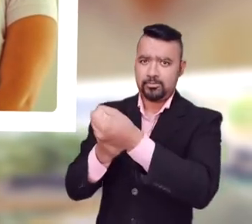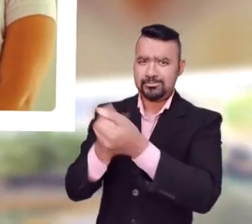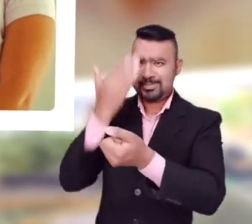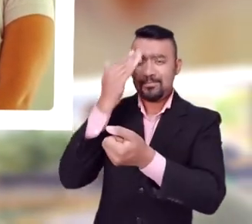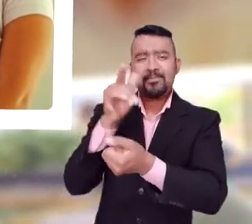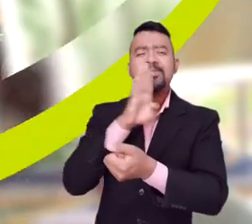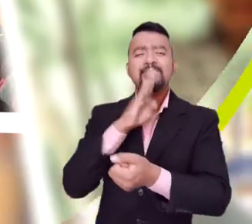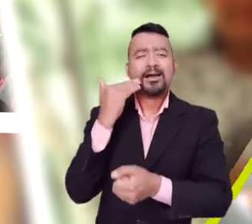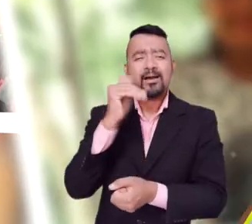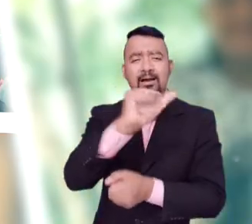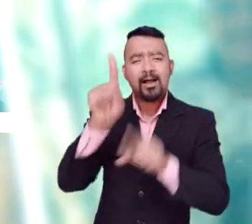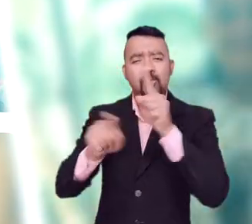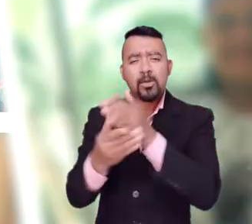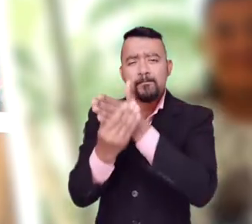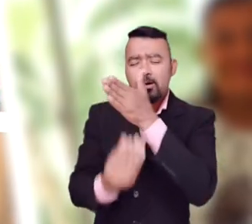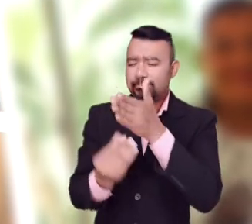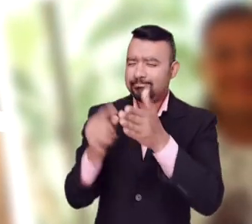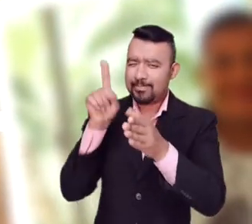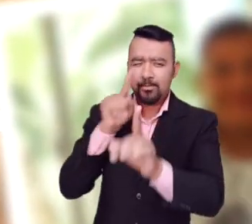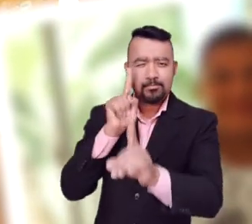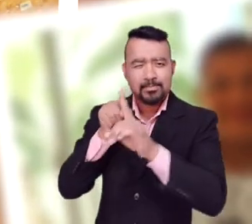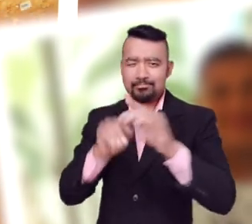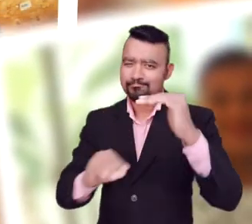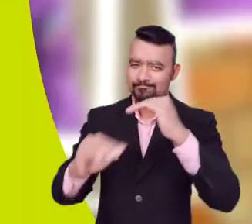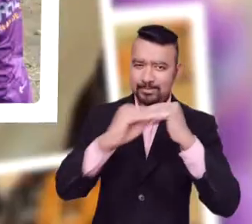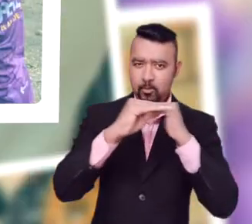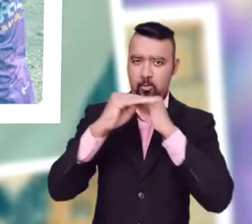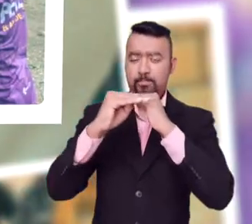a la reducción de pobreza, una equidad de género,